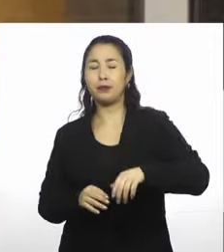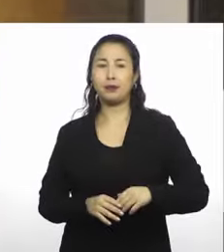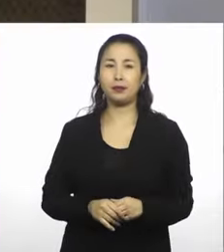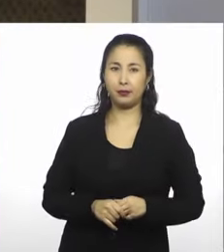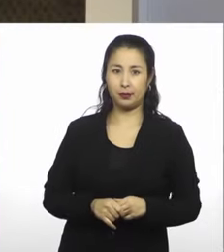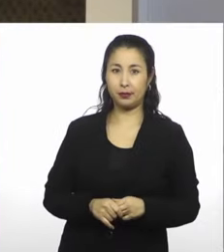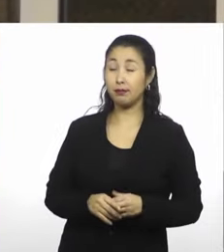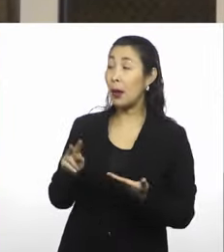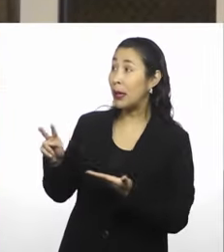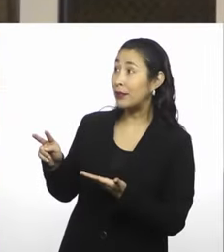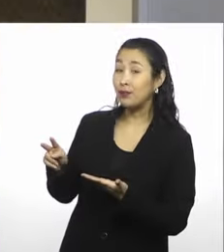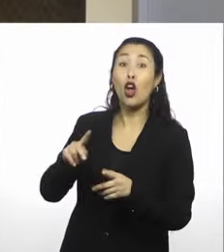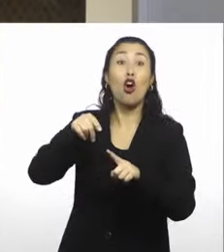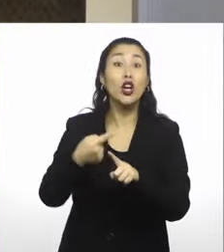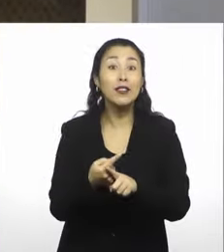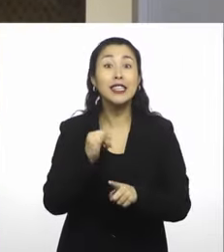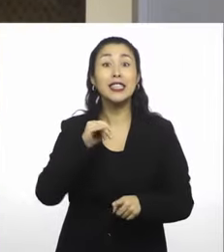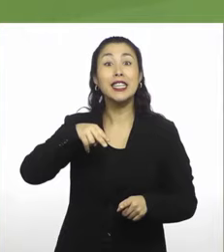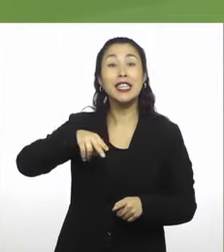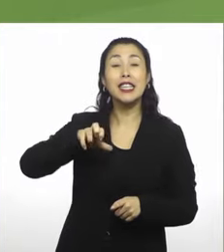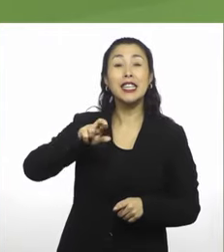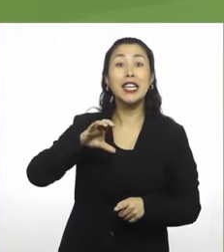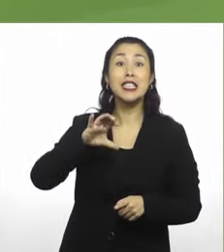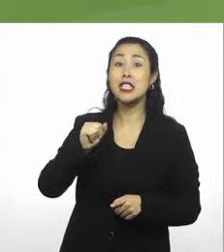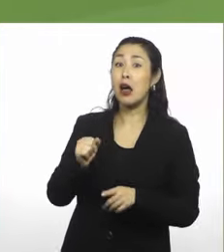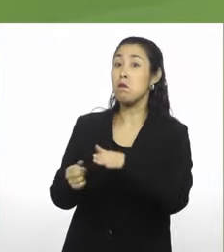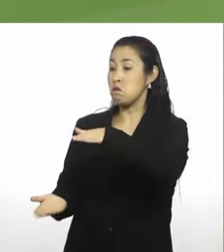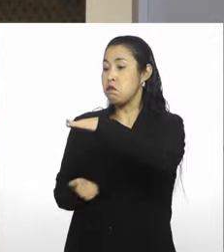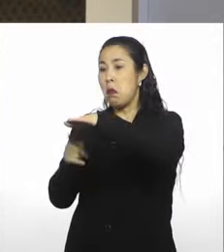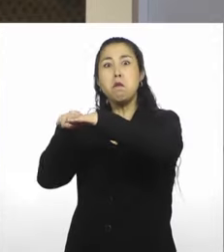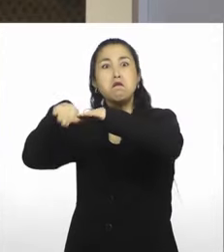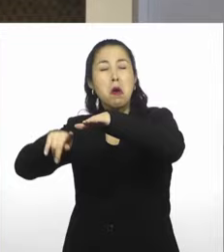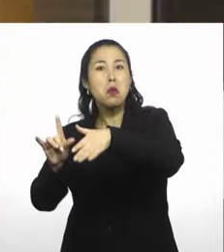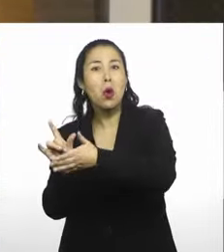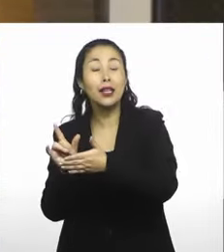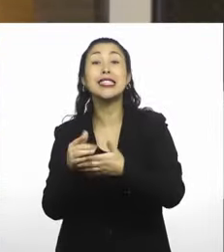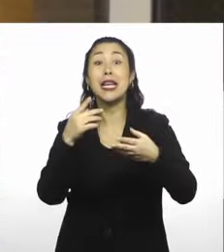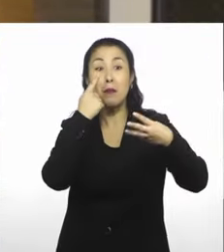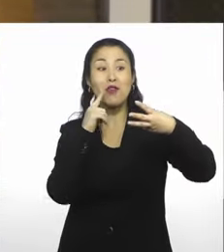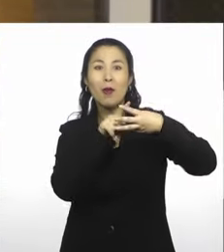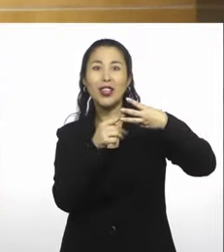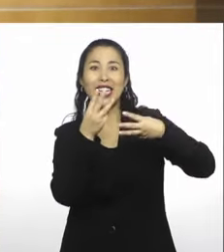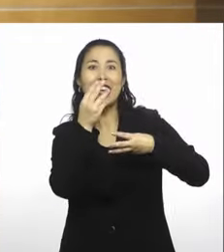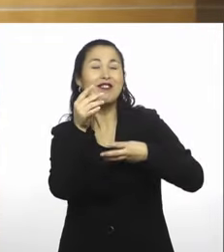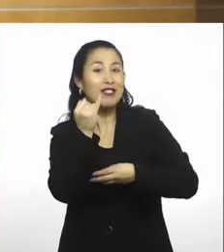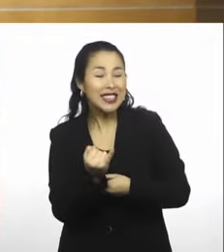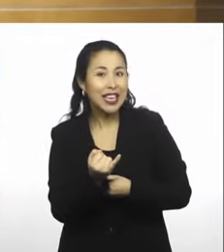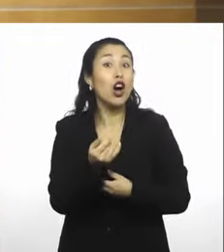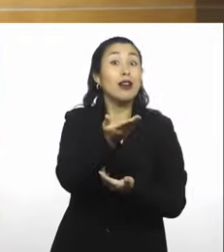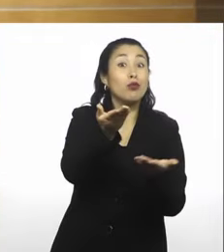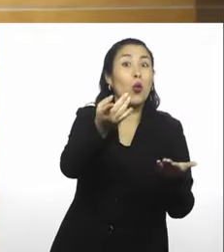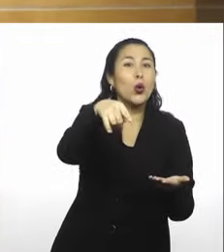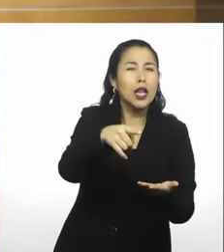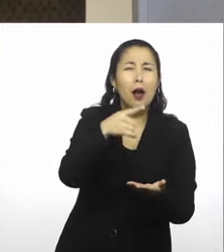Inercia, nuevamente. Ahora, que ya lo hemos comprobado en estas tres experiencias, me gustaría que ustedes pudiesen relacionarlo con cosas que viven